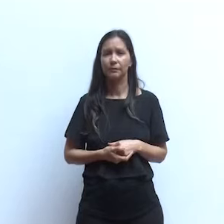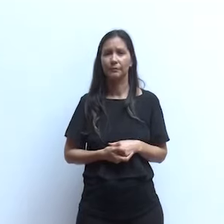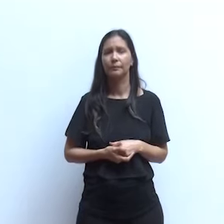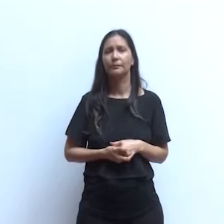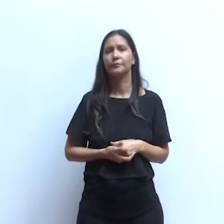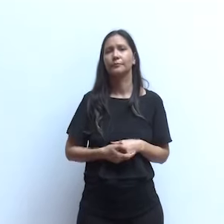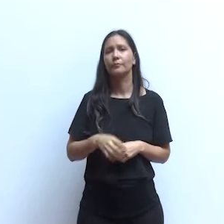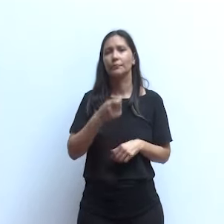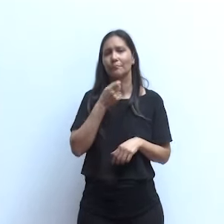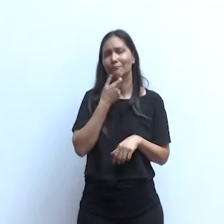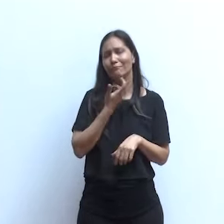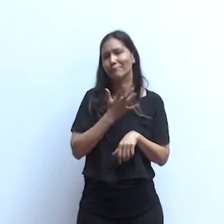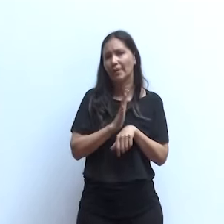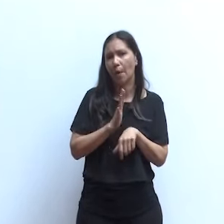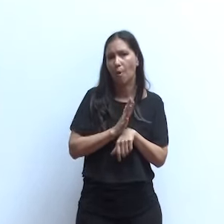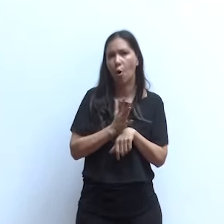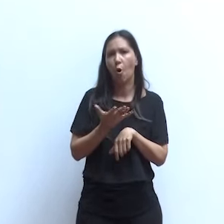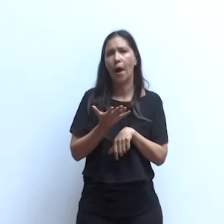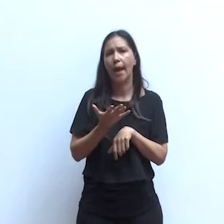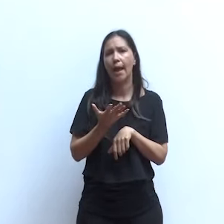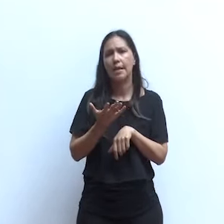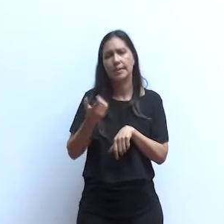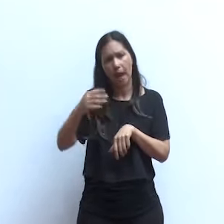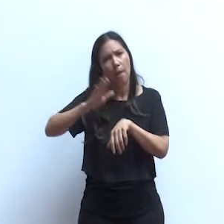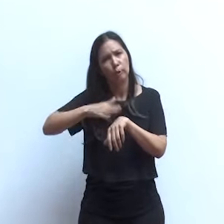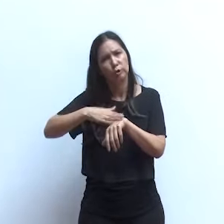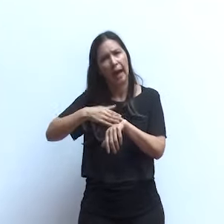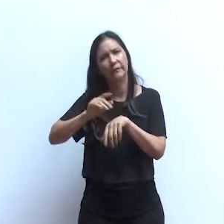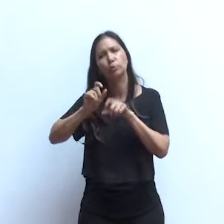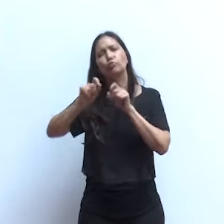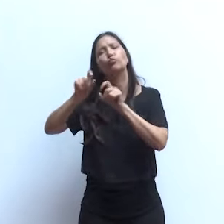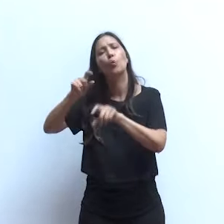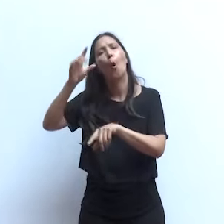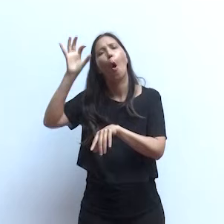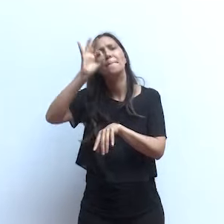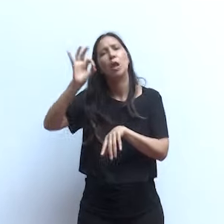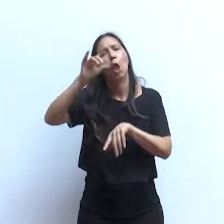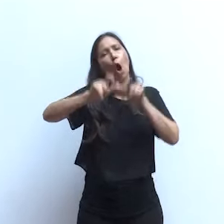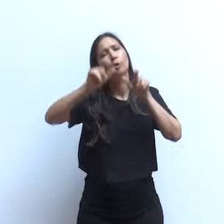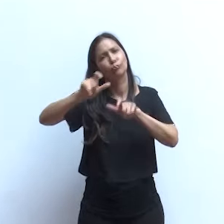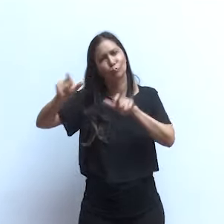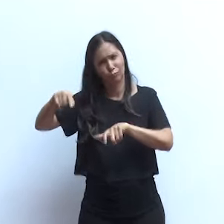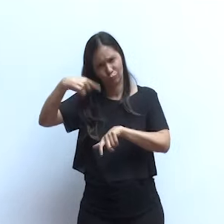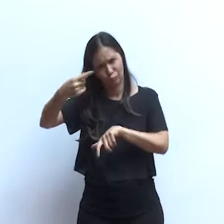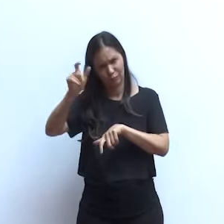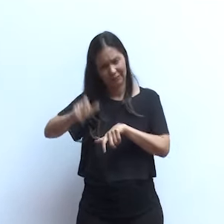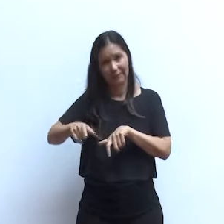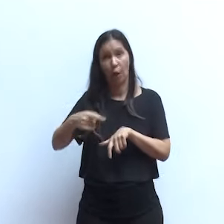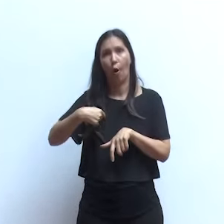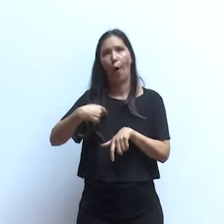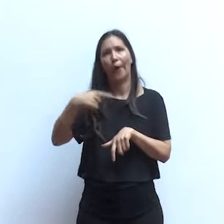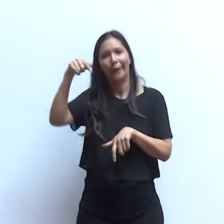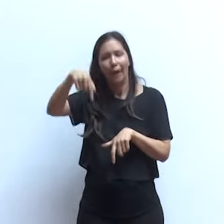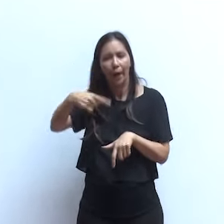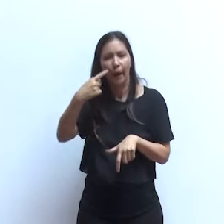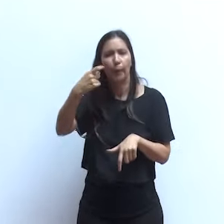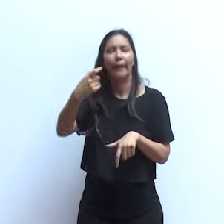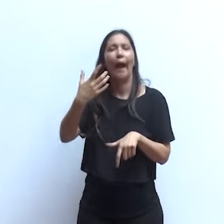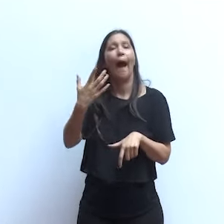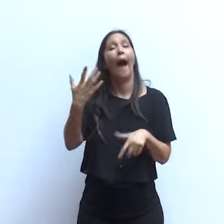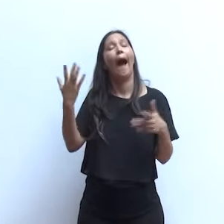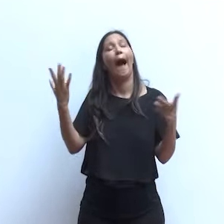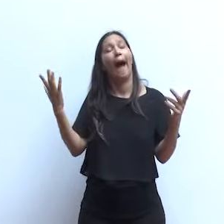alguna manera se hicieron cargo de sus puntos de vista también no porque Bueno hoy hoy con el Diario del lunes podemos